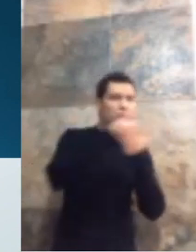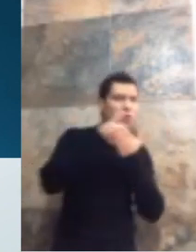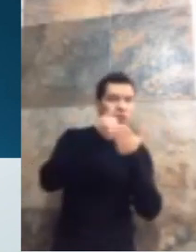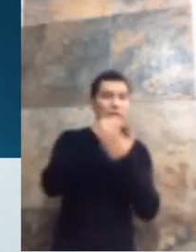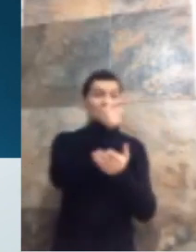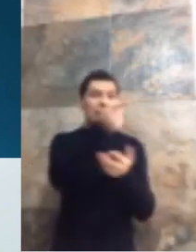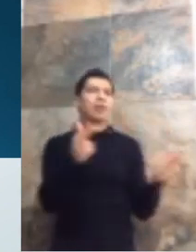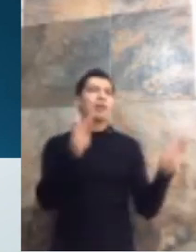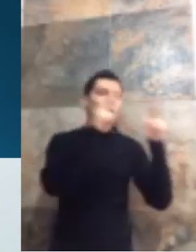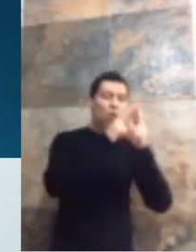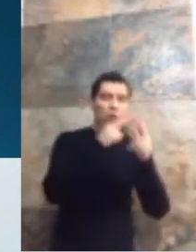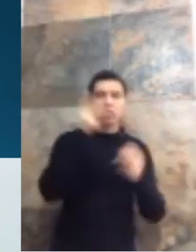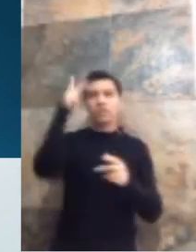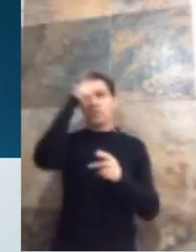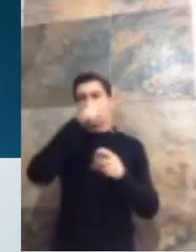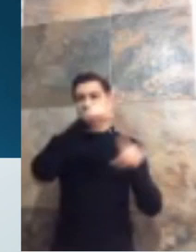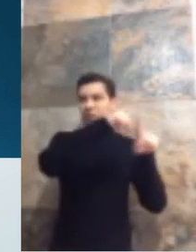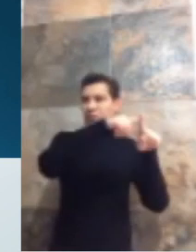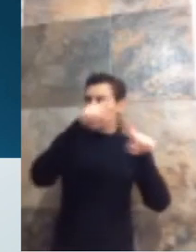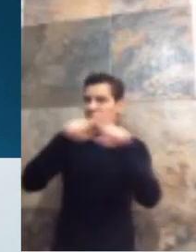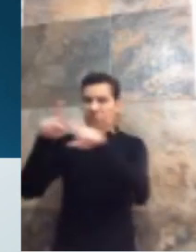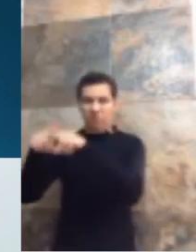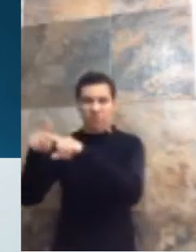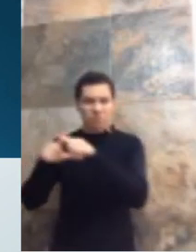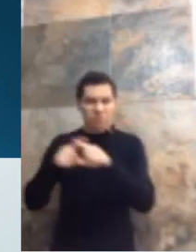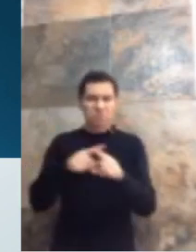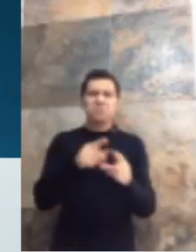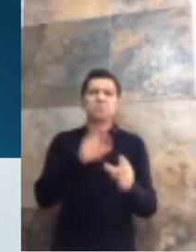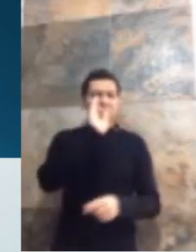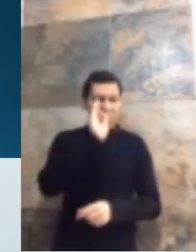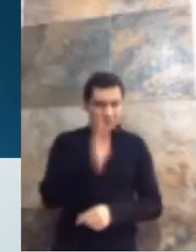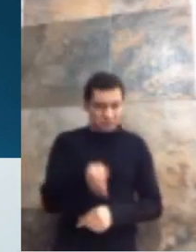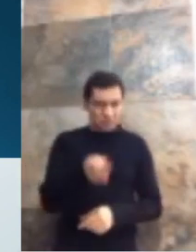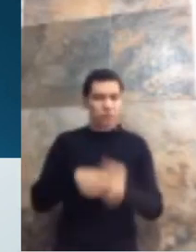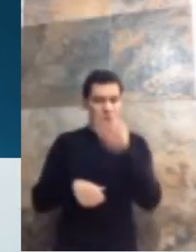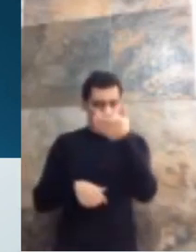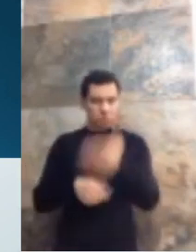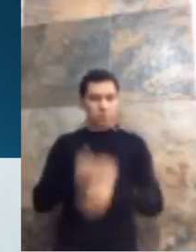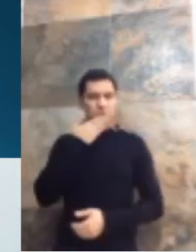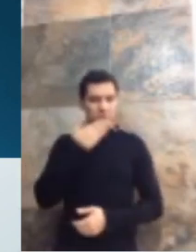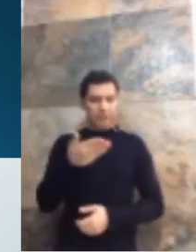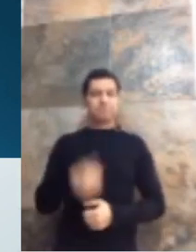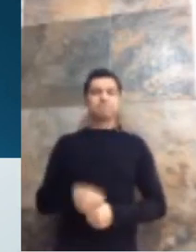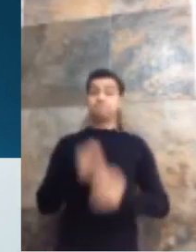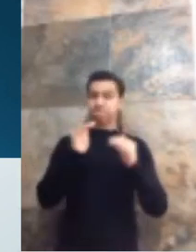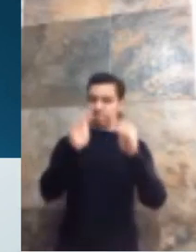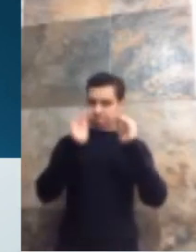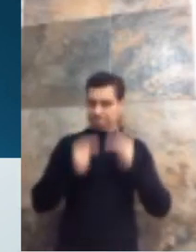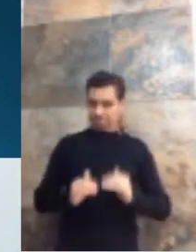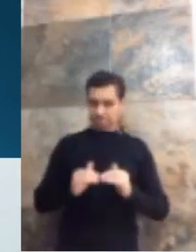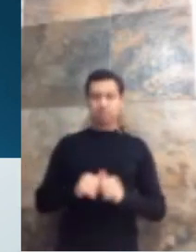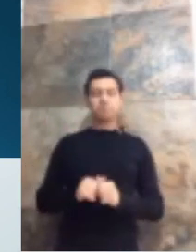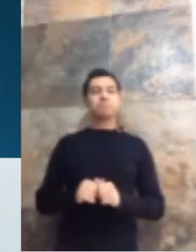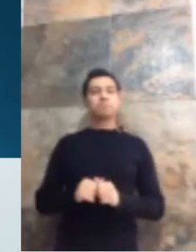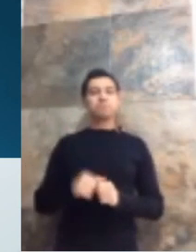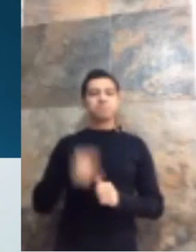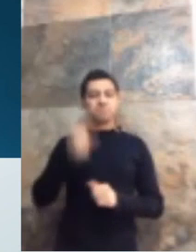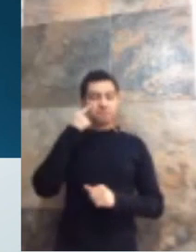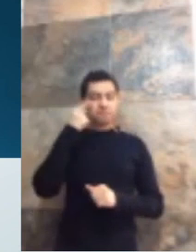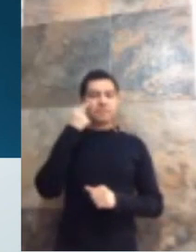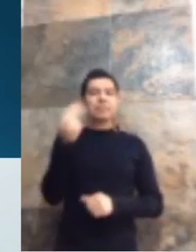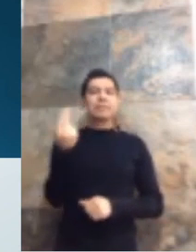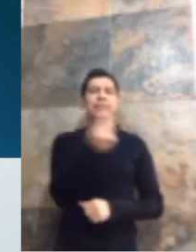que está en estas redes de apoyo a distancia. Vamos a la 20. ¿Qué cosa necesitamos? Necesitamos